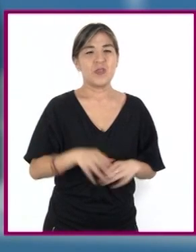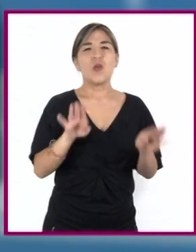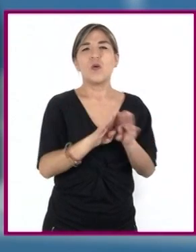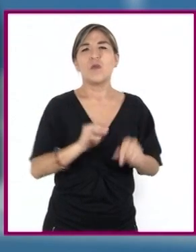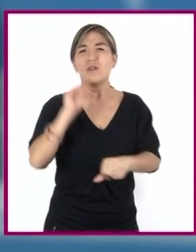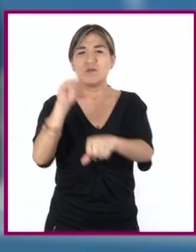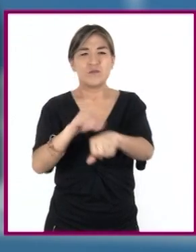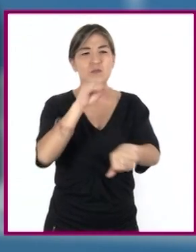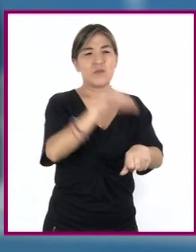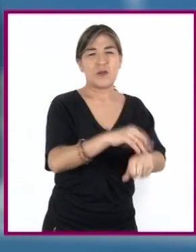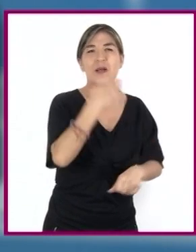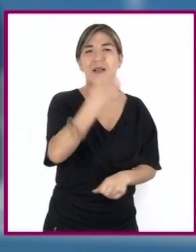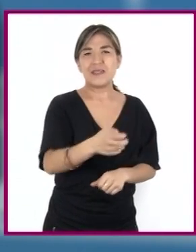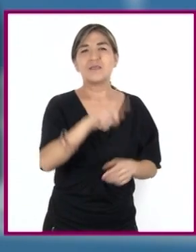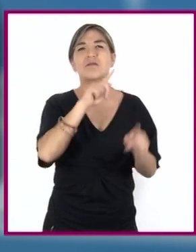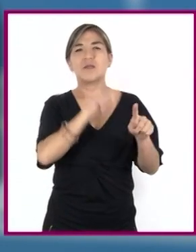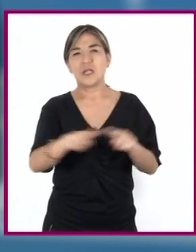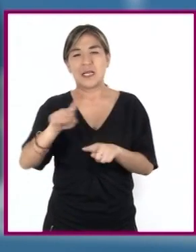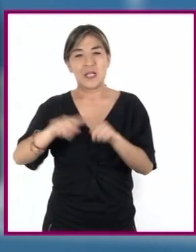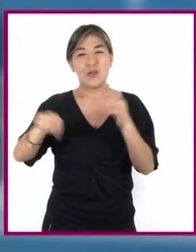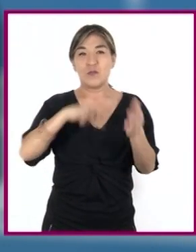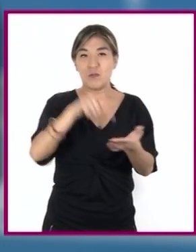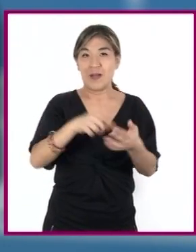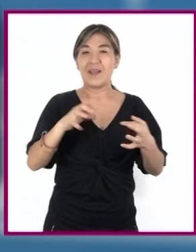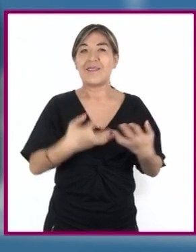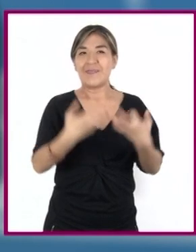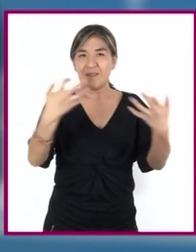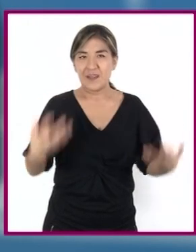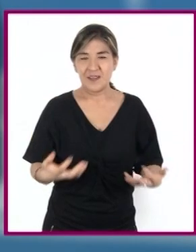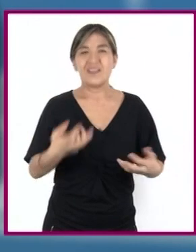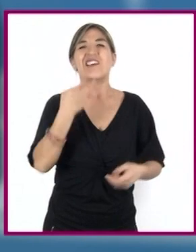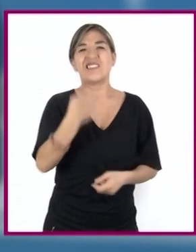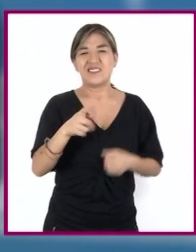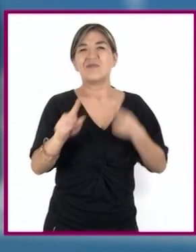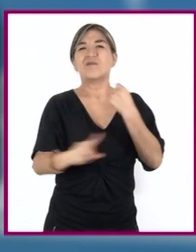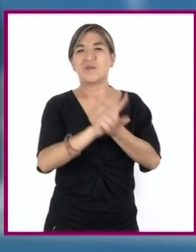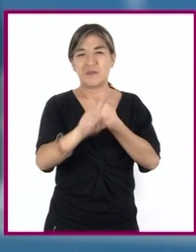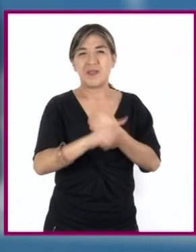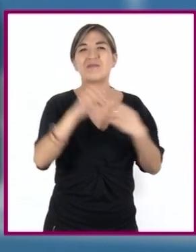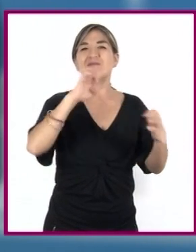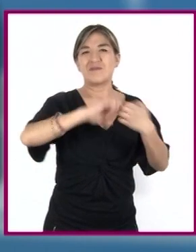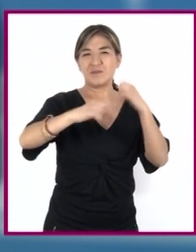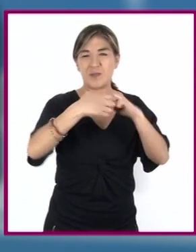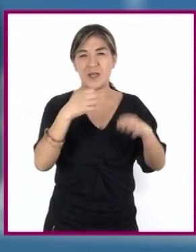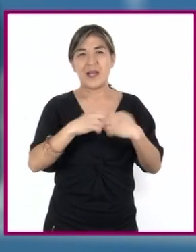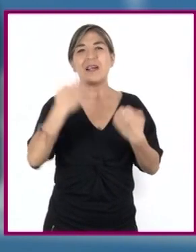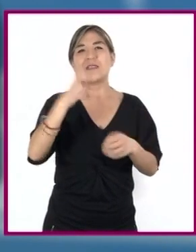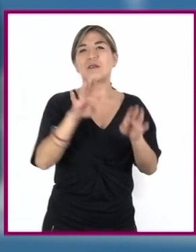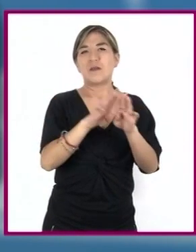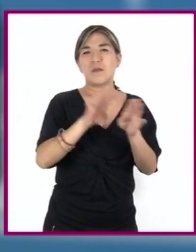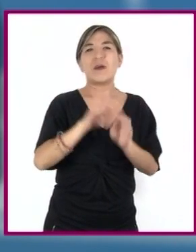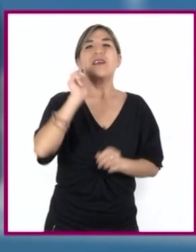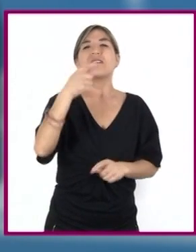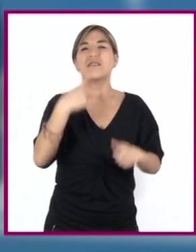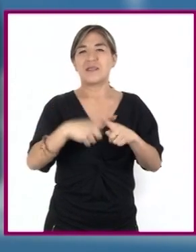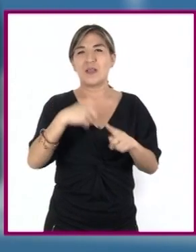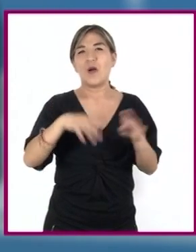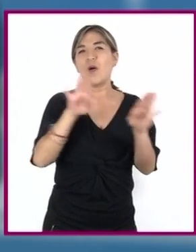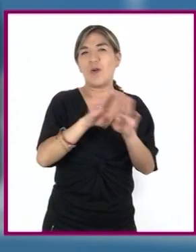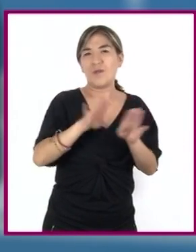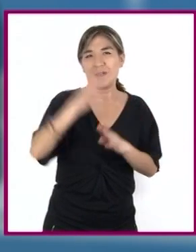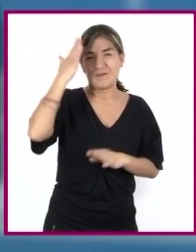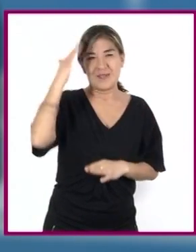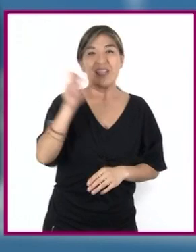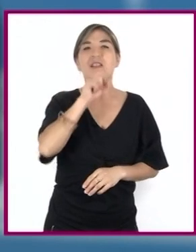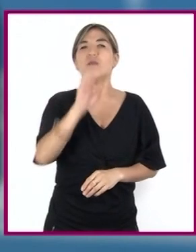y dominio de ciertos territorios creó agudas rivalidades entre las potencias imperialistas y odios crecientes en